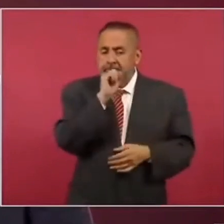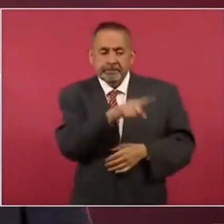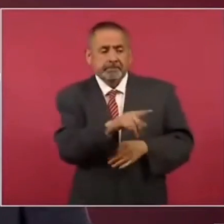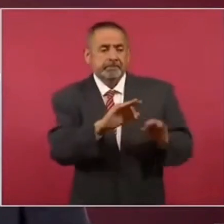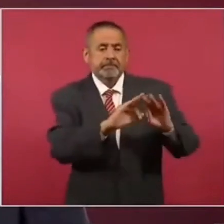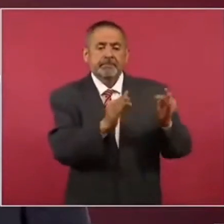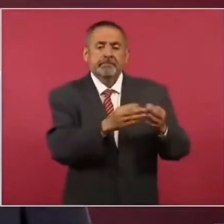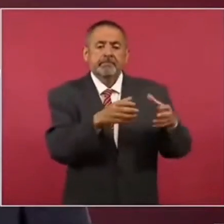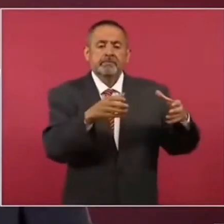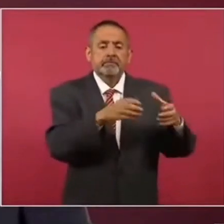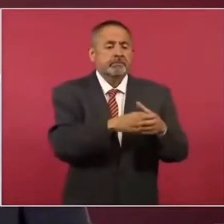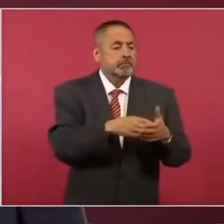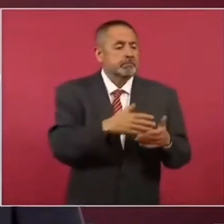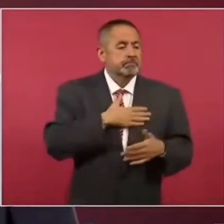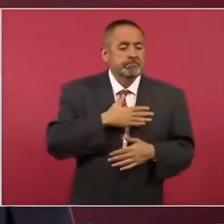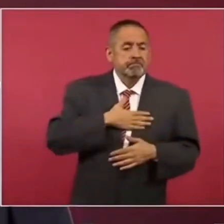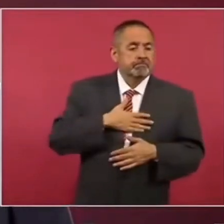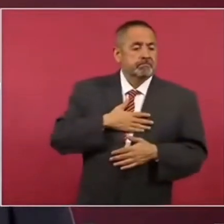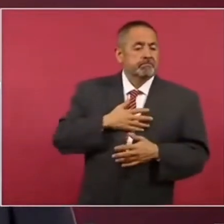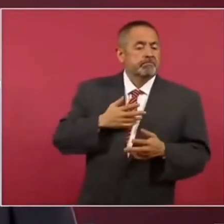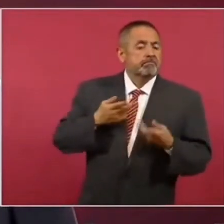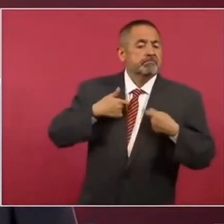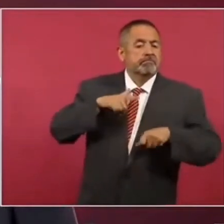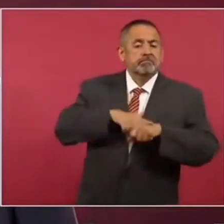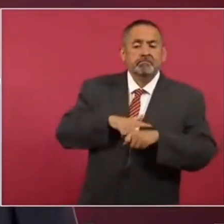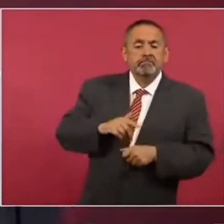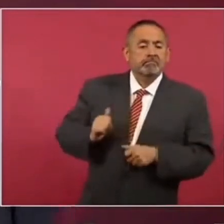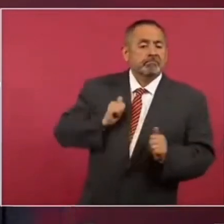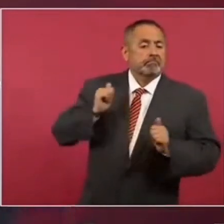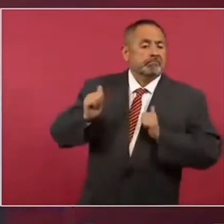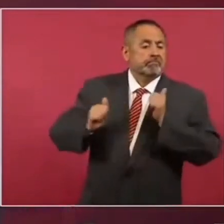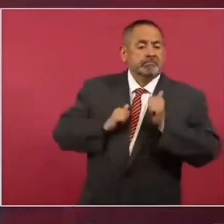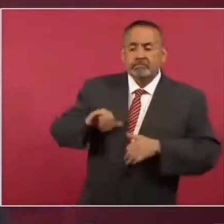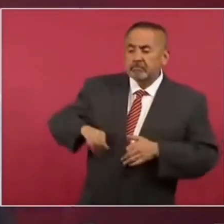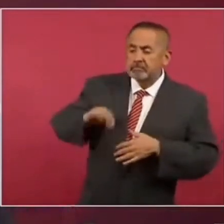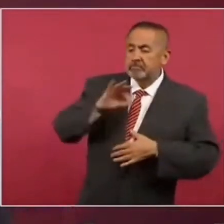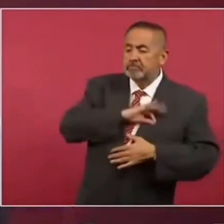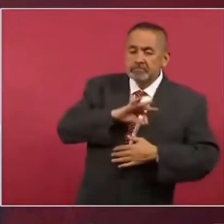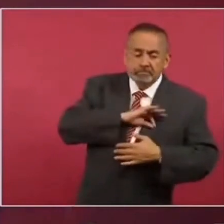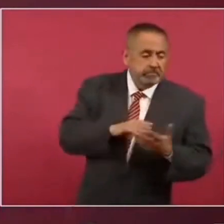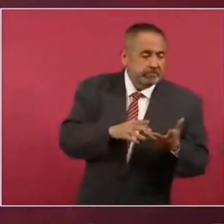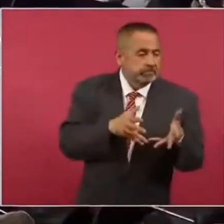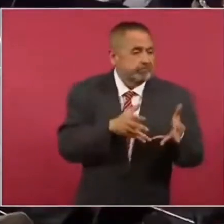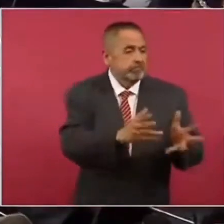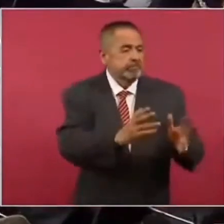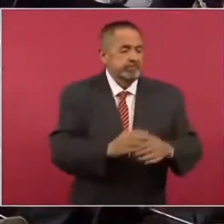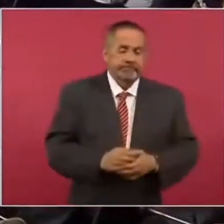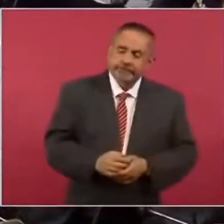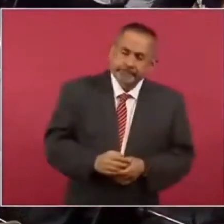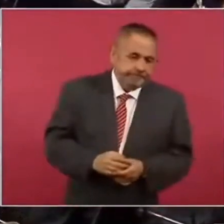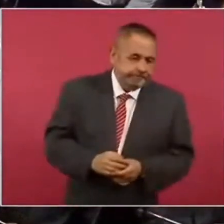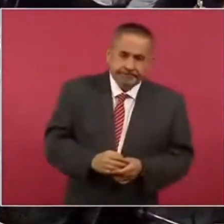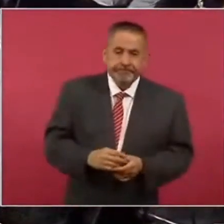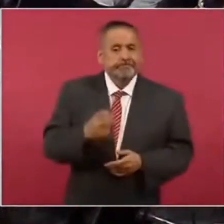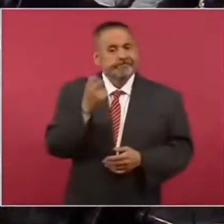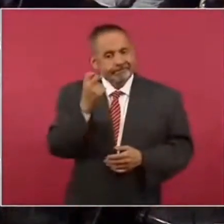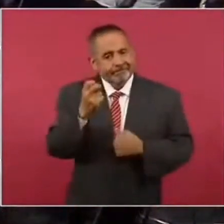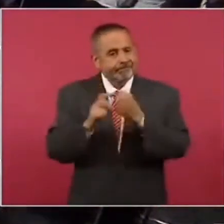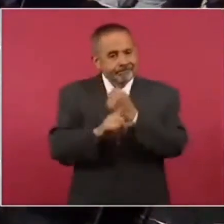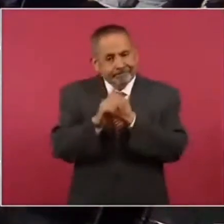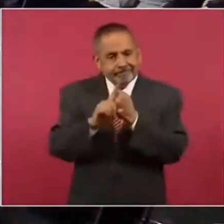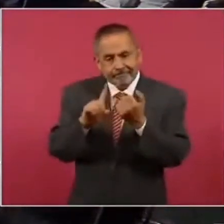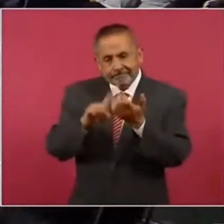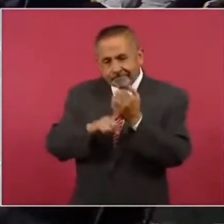con los intereses individuales. Entonces, el problema de